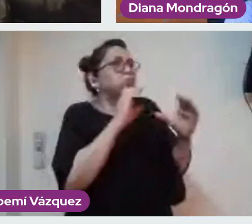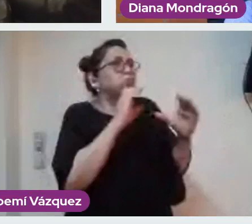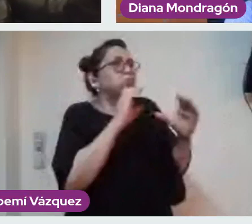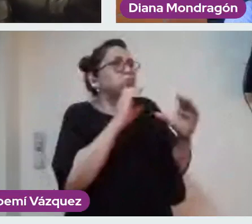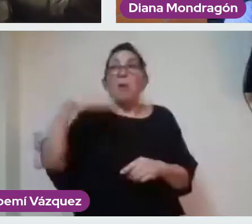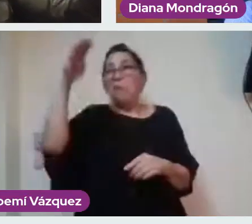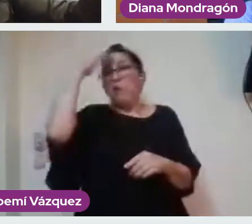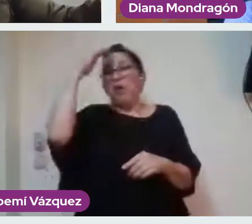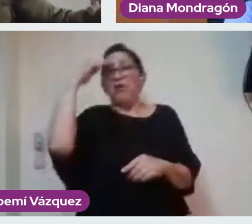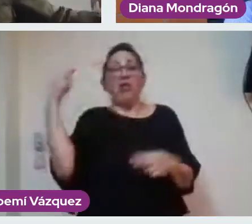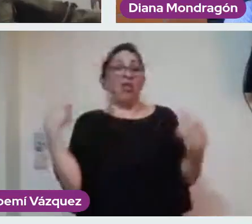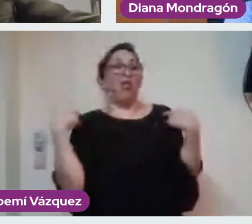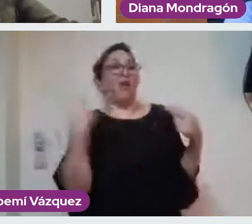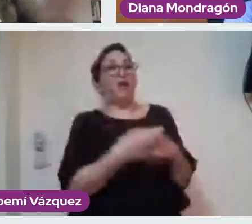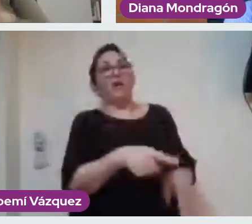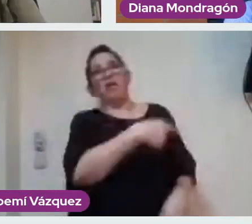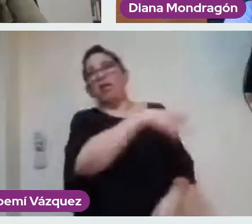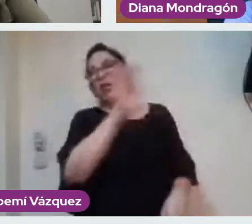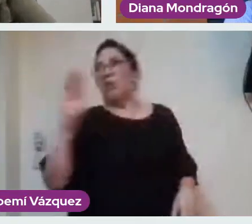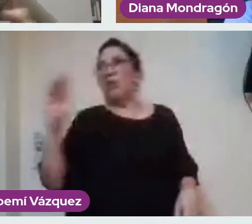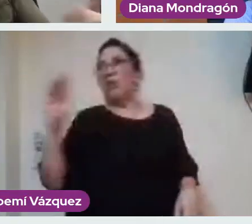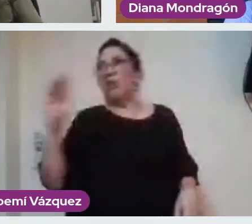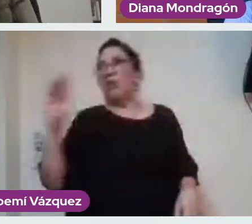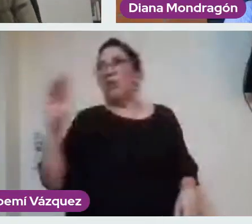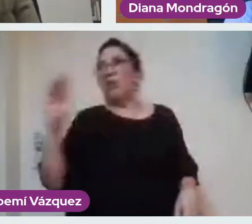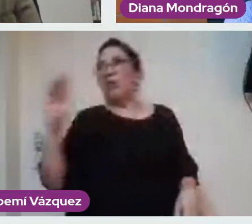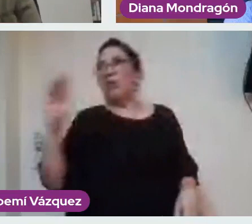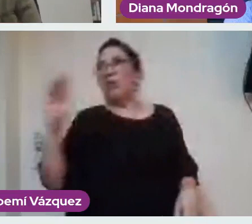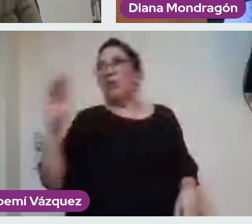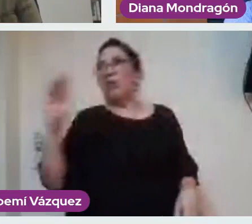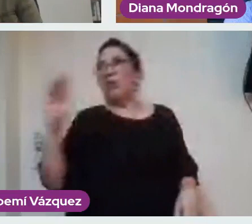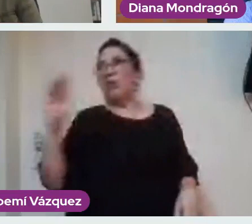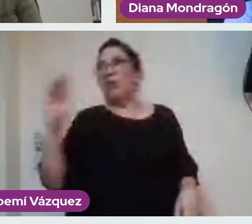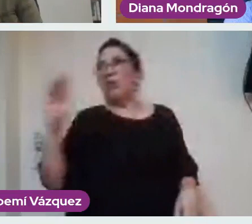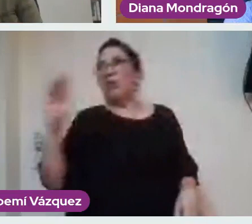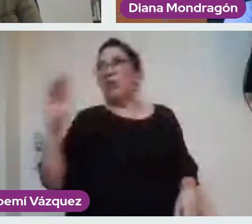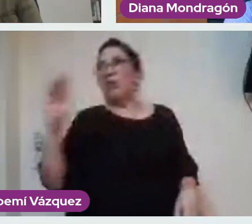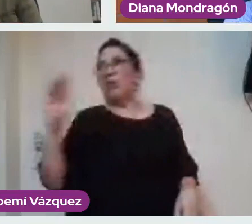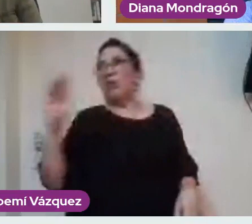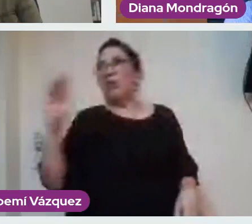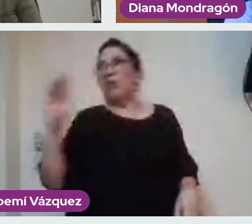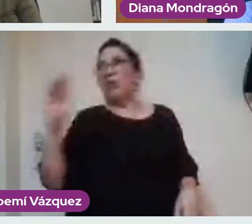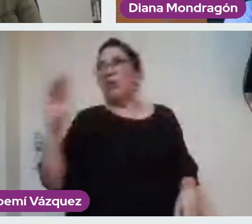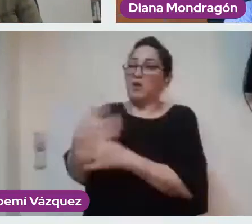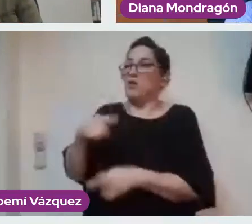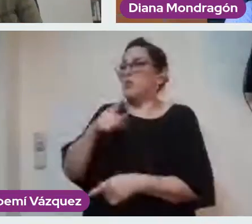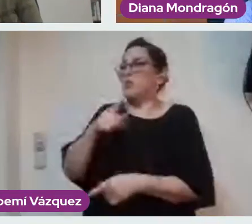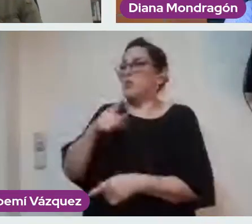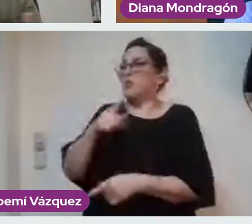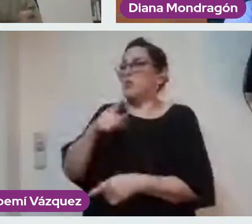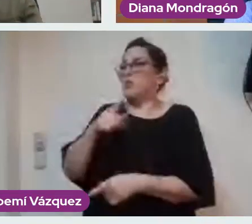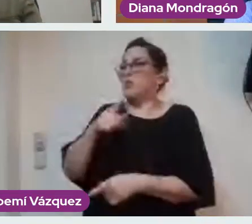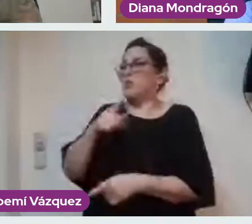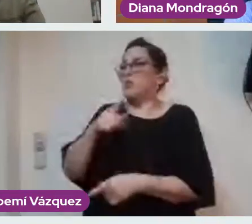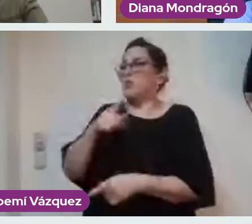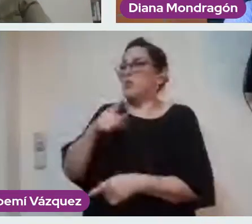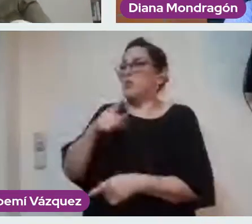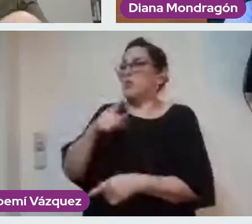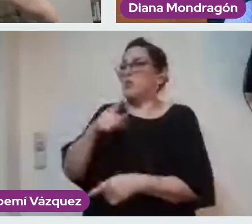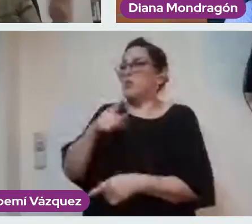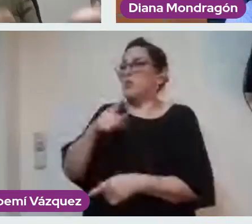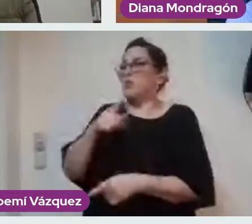y de las maestras, ¿no? O es culpa de los papás. Pues la verdad es que también si no la vamos a pasar culpando,